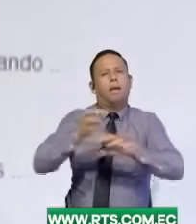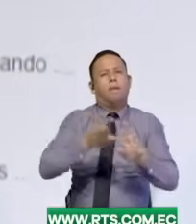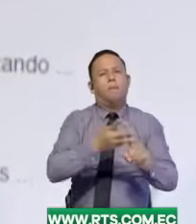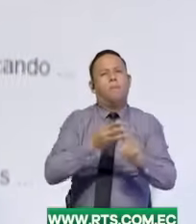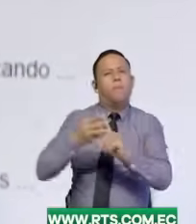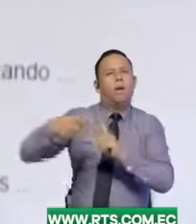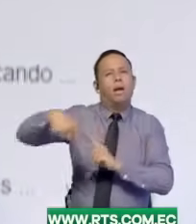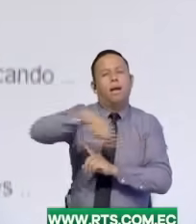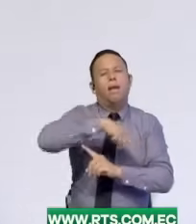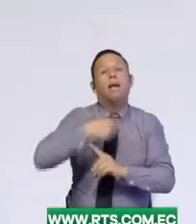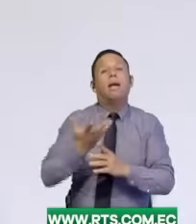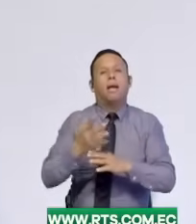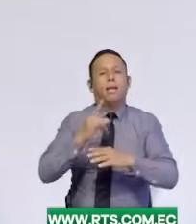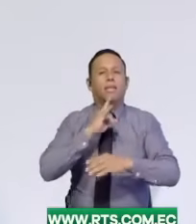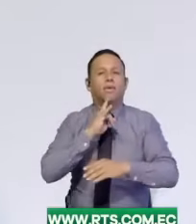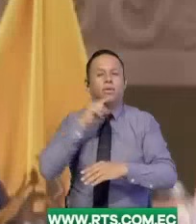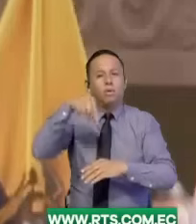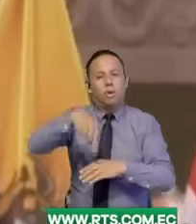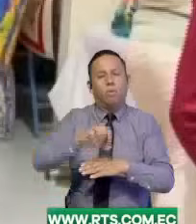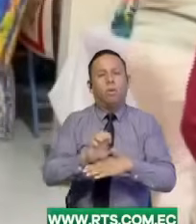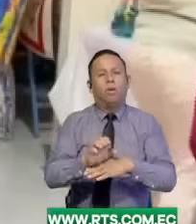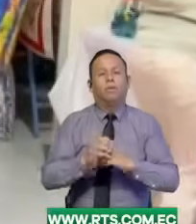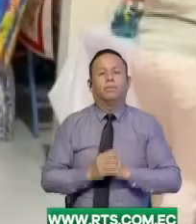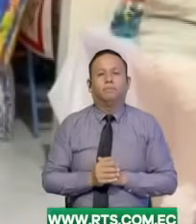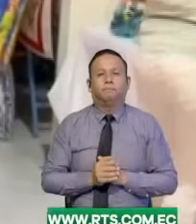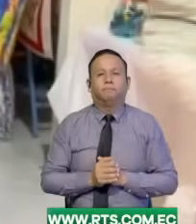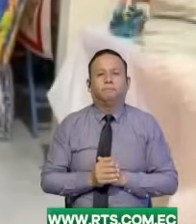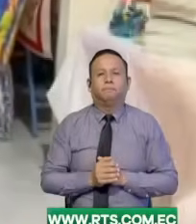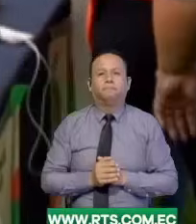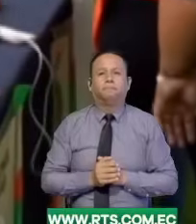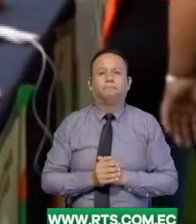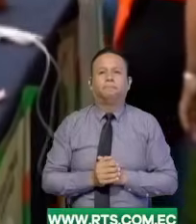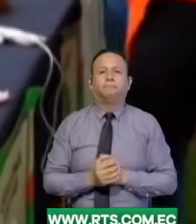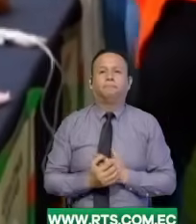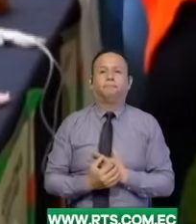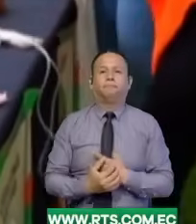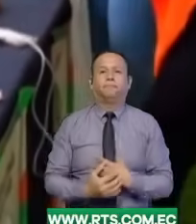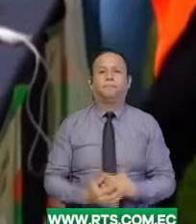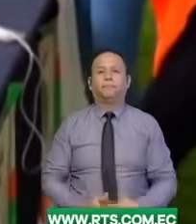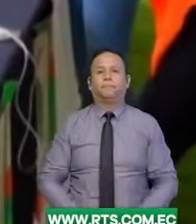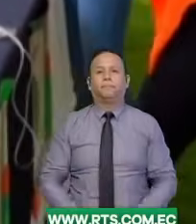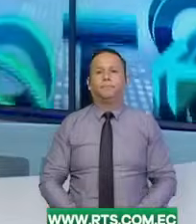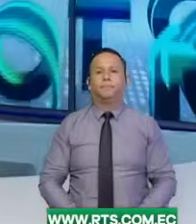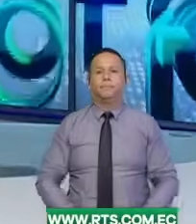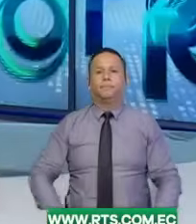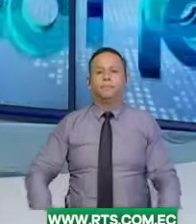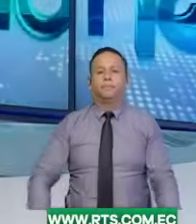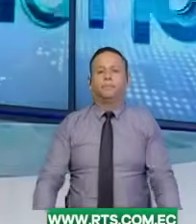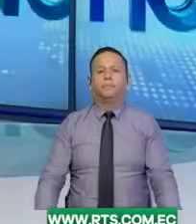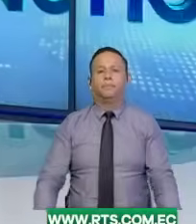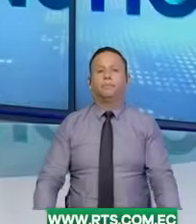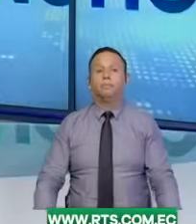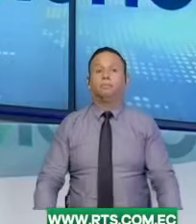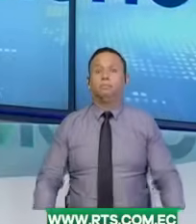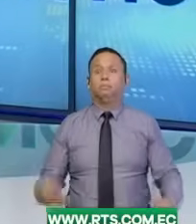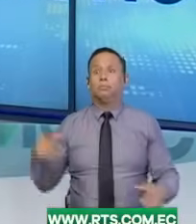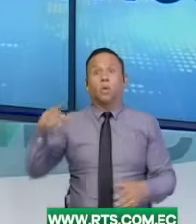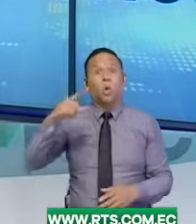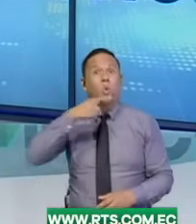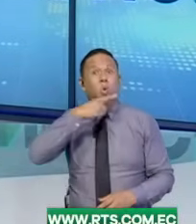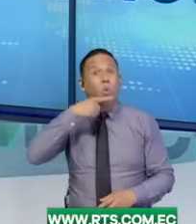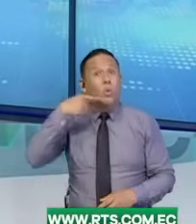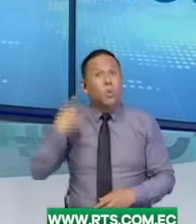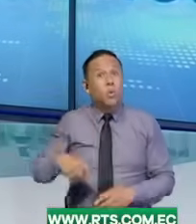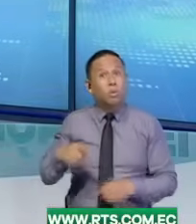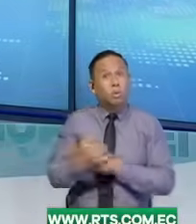Consulado de los Estados Unidos en Ecuador. Informó Adriana Rojas. Los ataques rusos